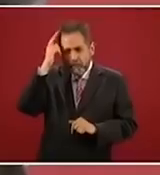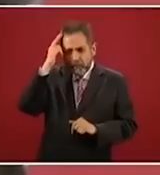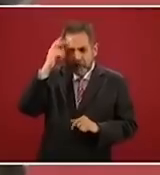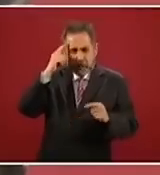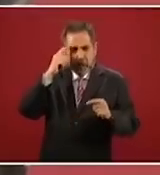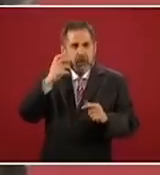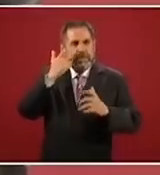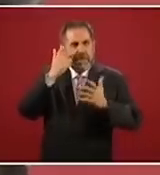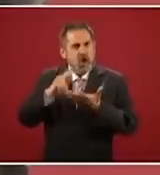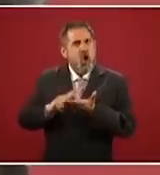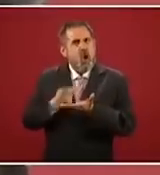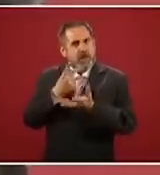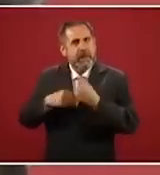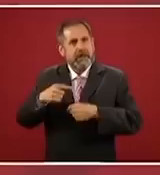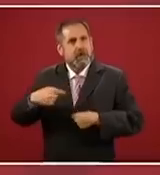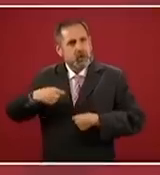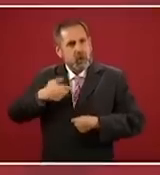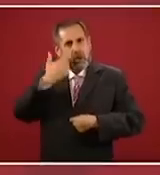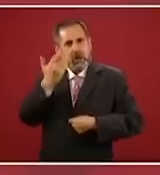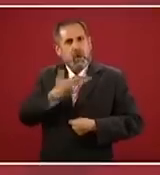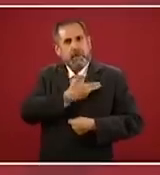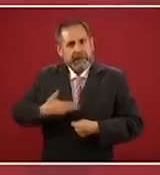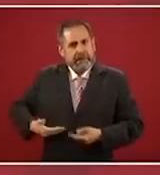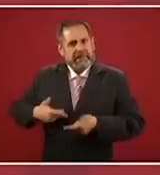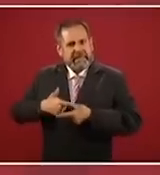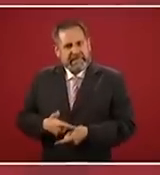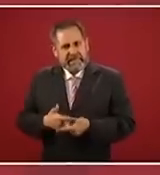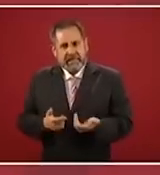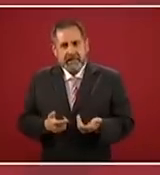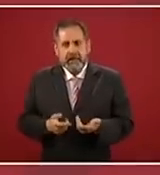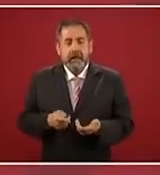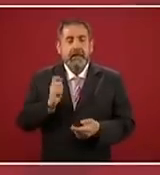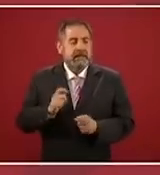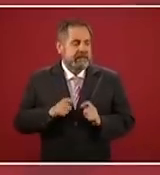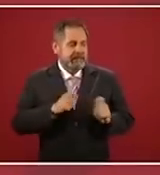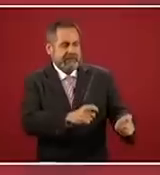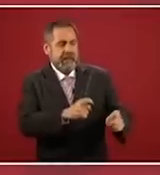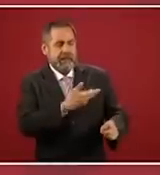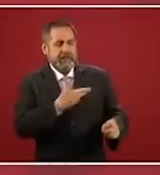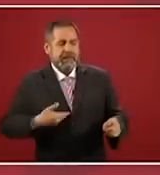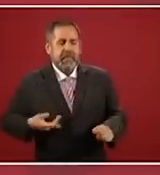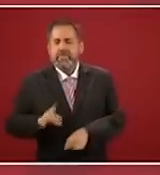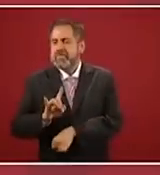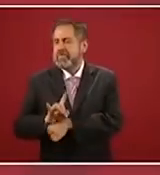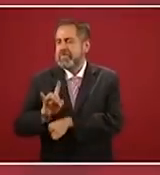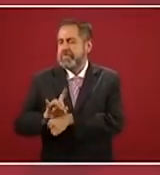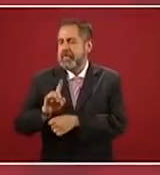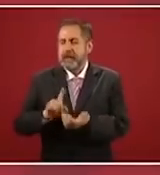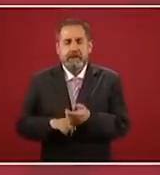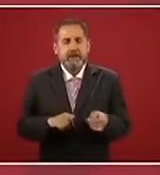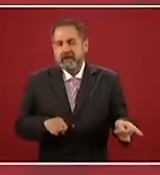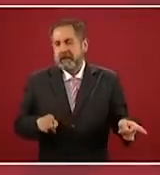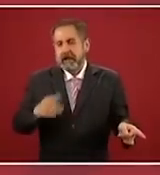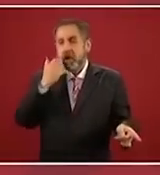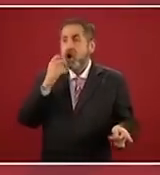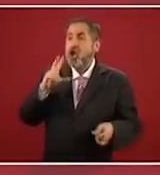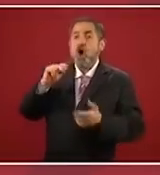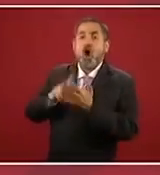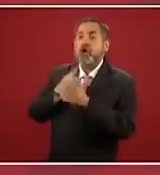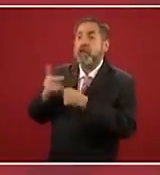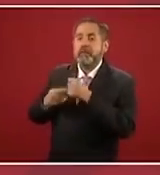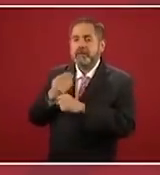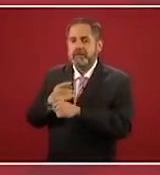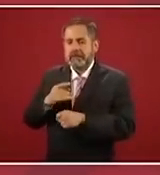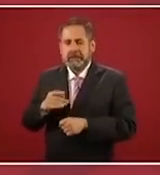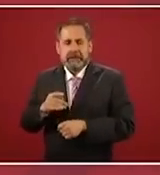quería regresar, porque todo era una simulación. Lo de la no reelección, ese es